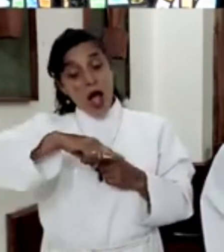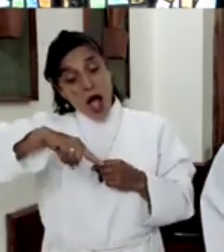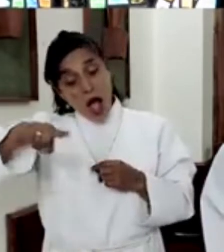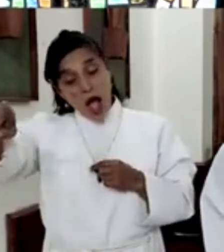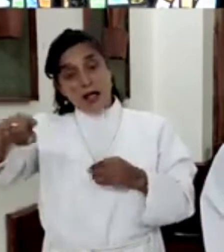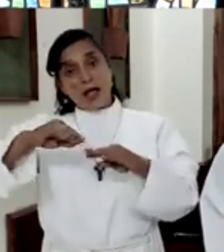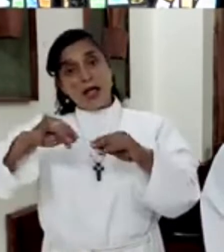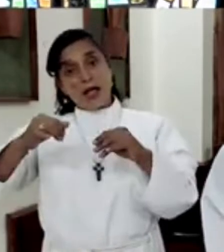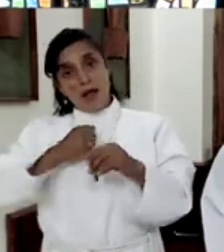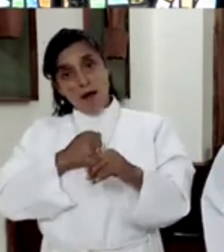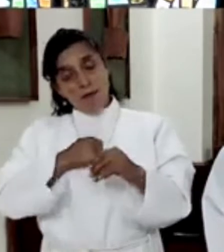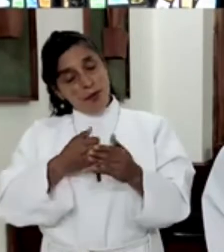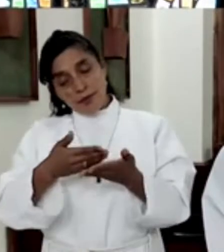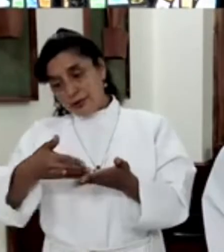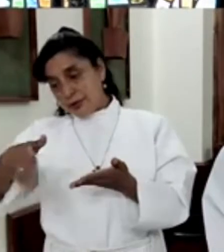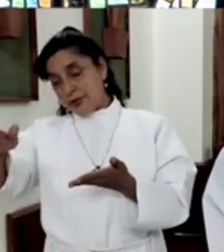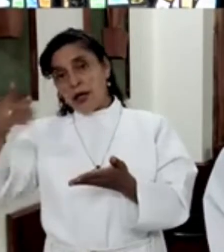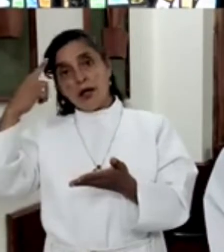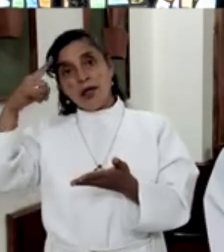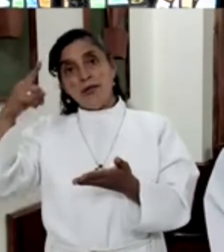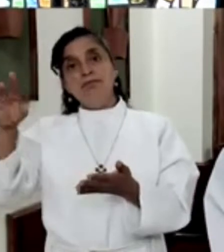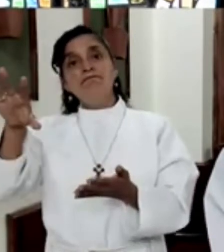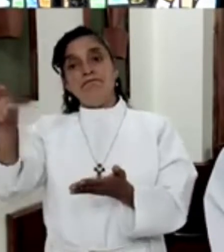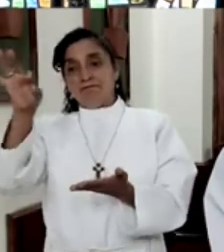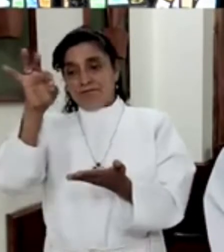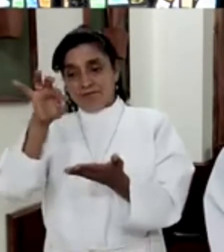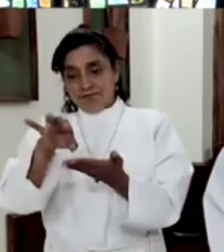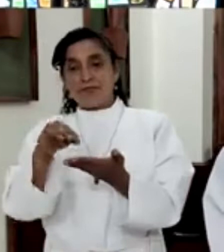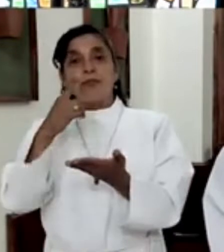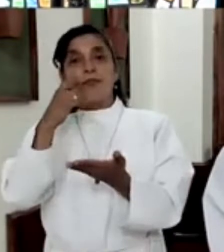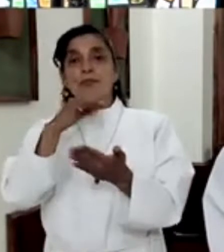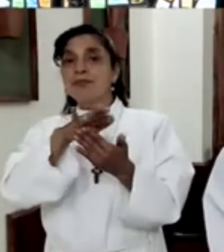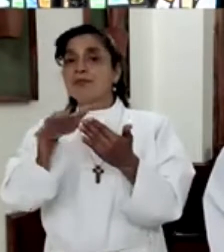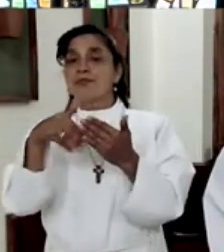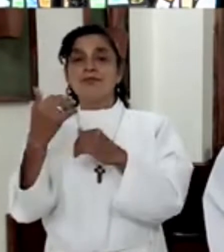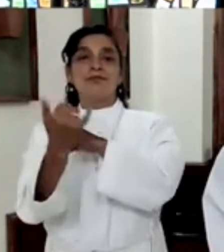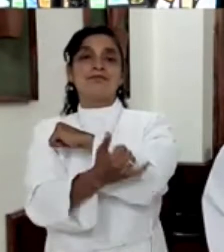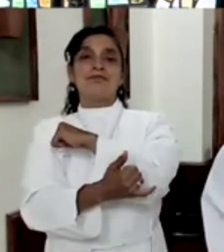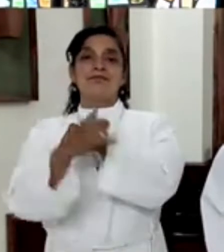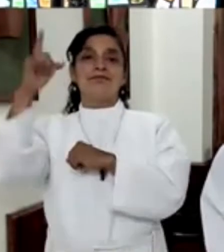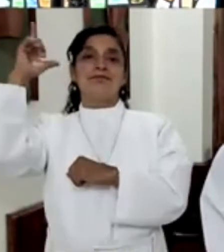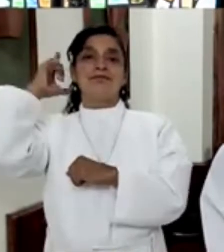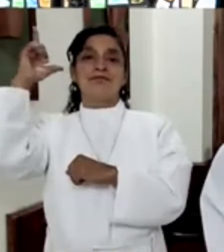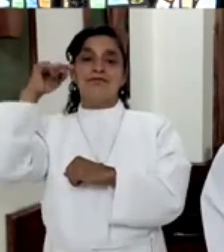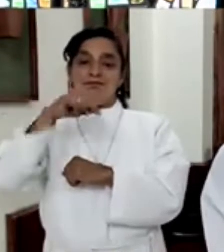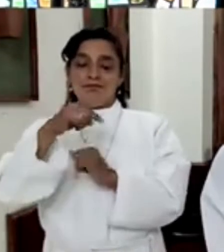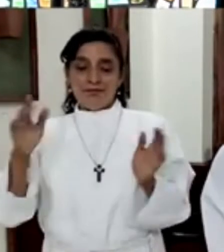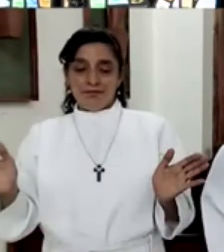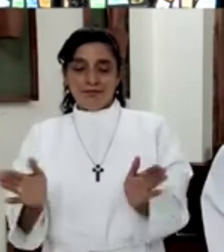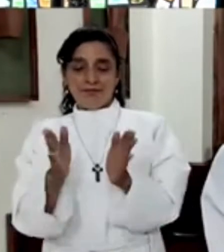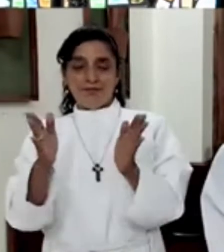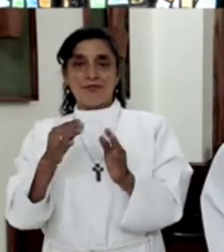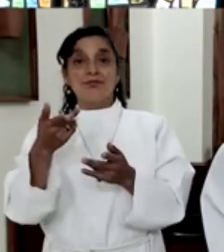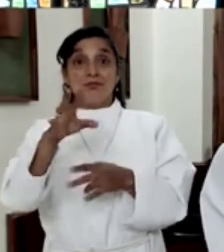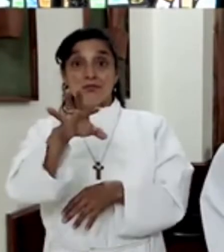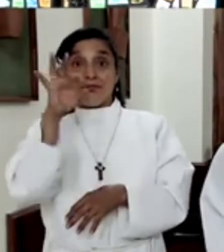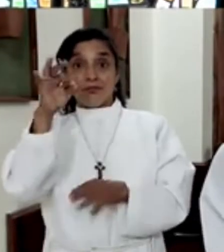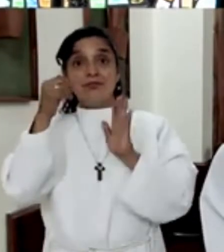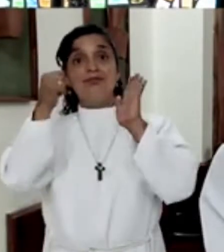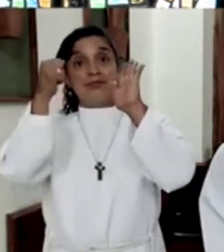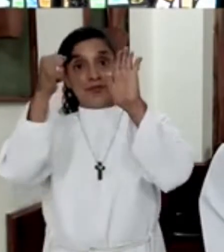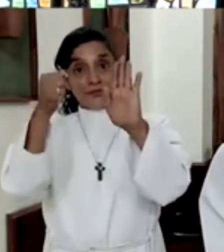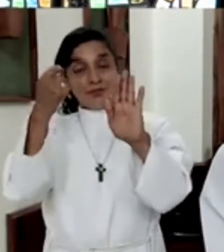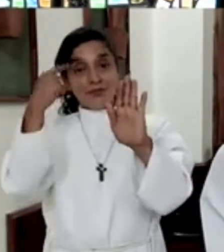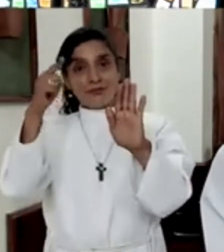tierra para constituirlo padre de todas las naciones. Tú suscitaste a Moisés